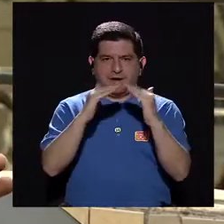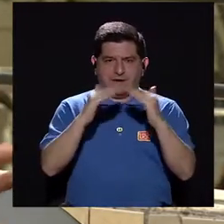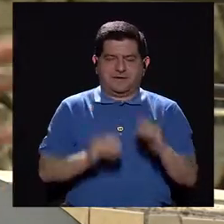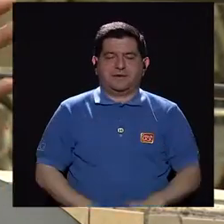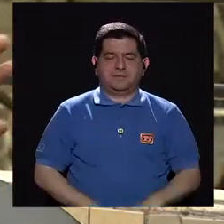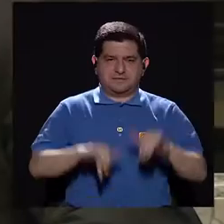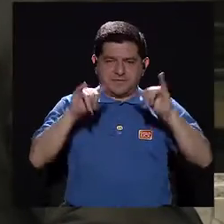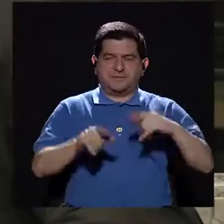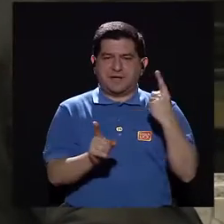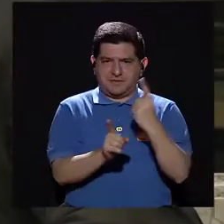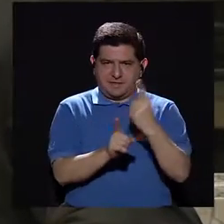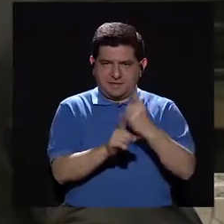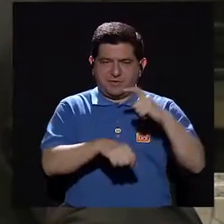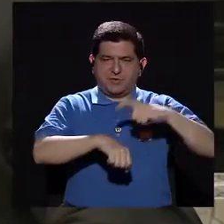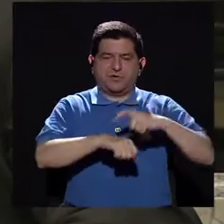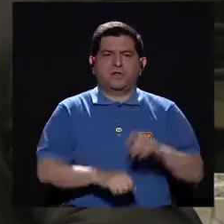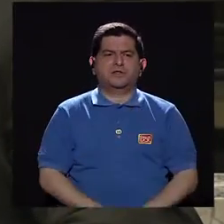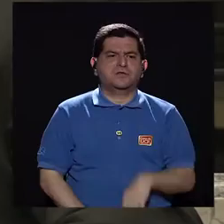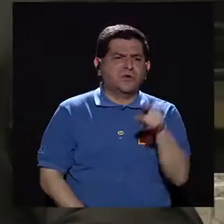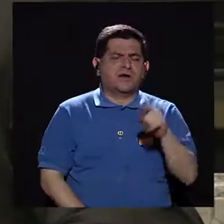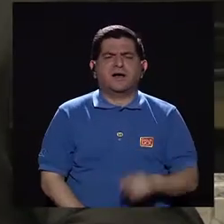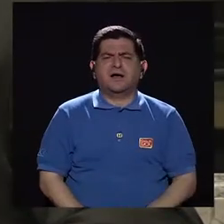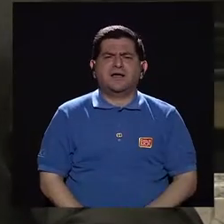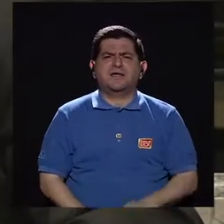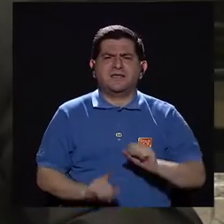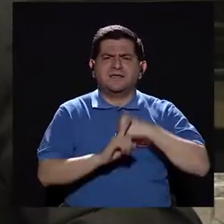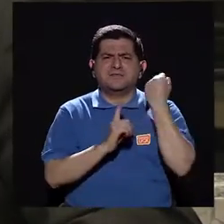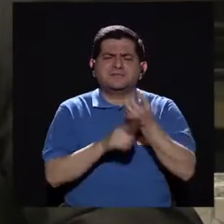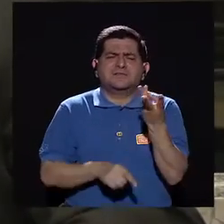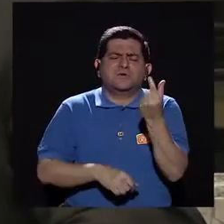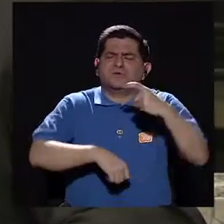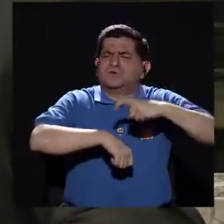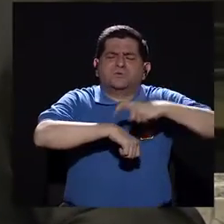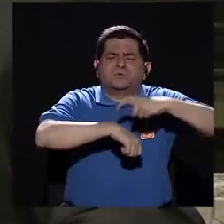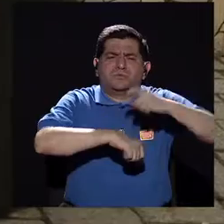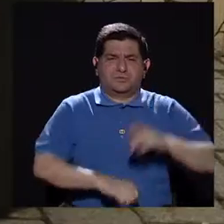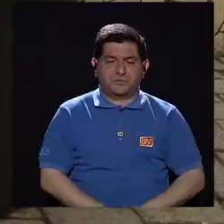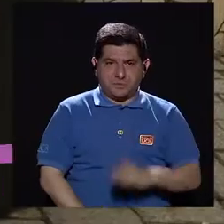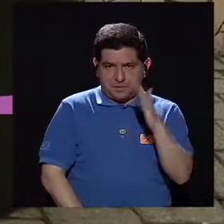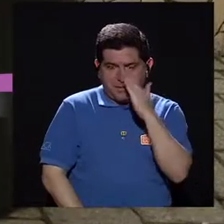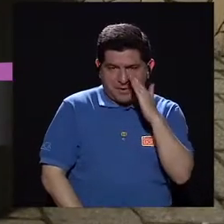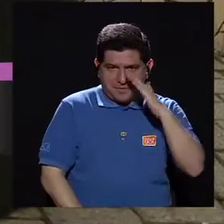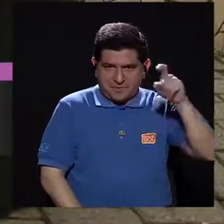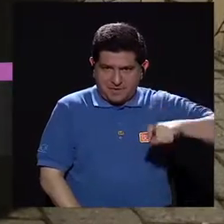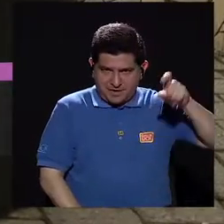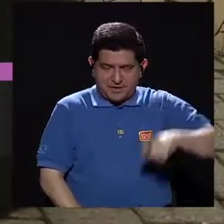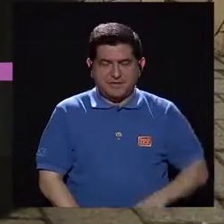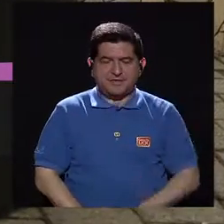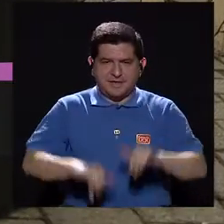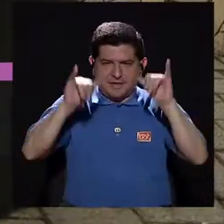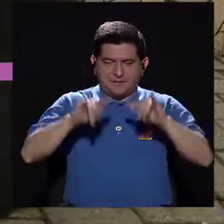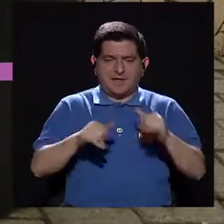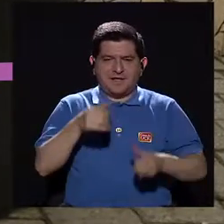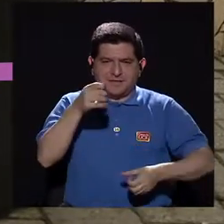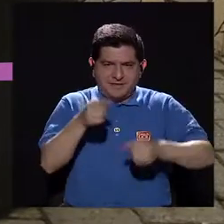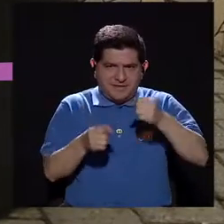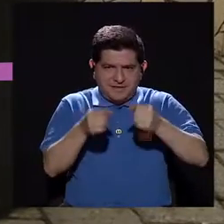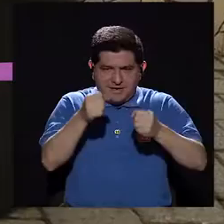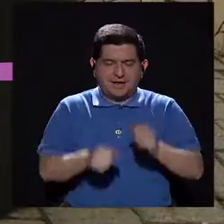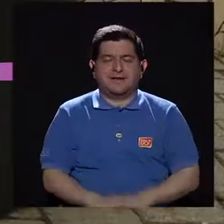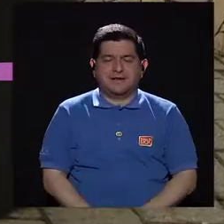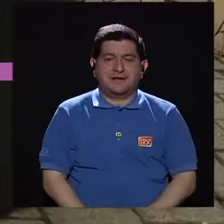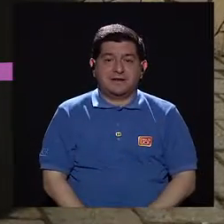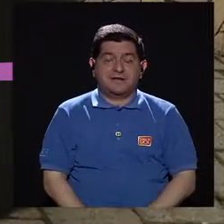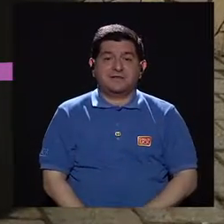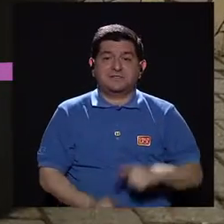tiempo? Eso le iba a preguntar. Ajá. ¿La regla de tres se mantiene? ¿Ya no está vigente? No, sería, si una mamá necesita mantener la leche